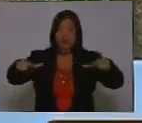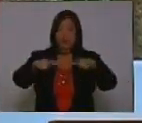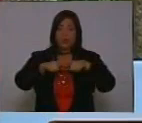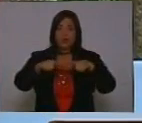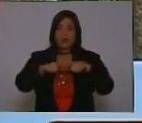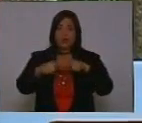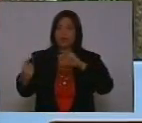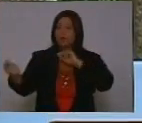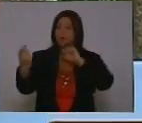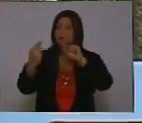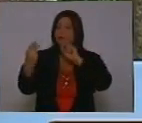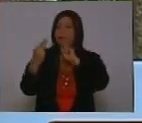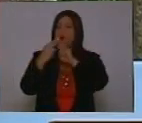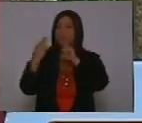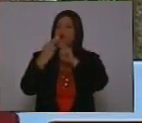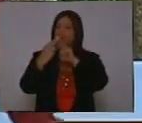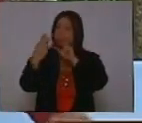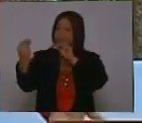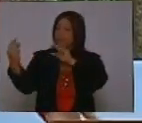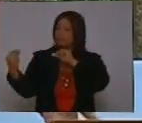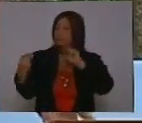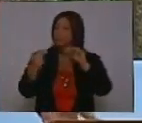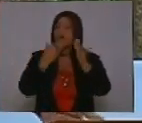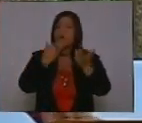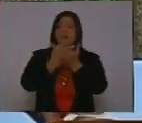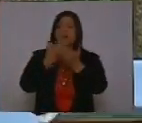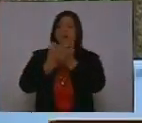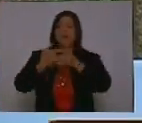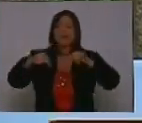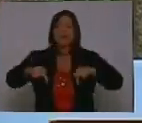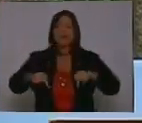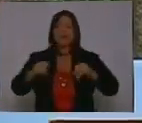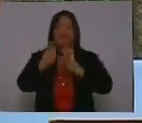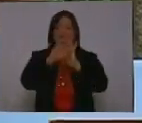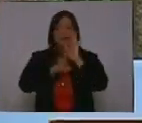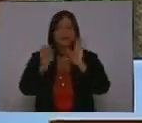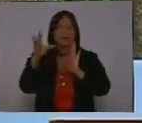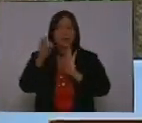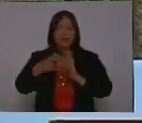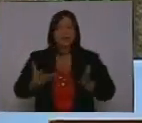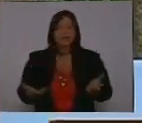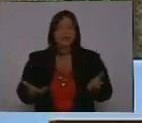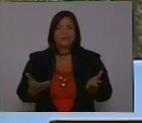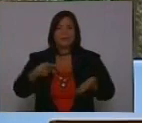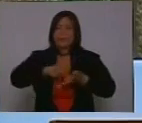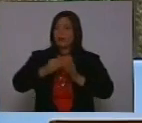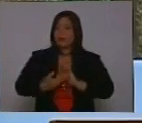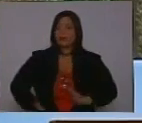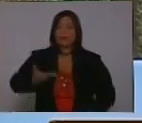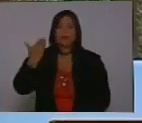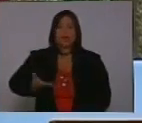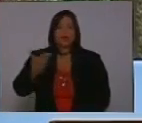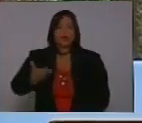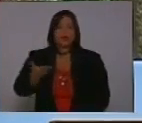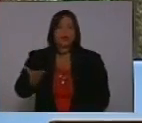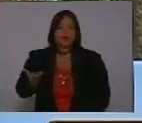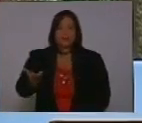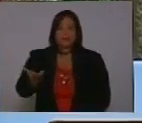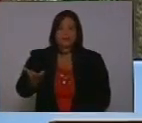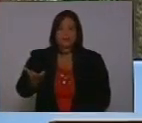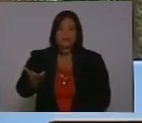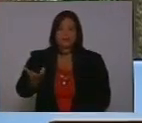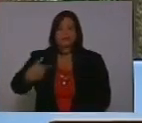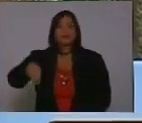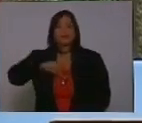para darnos a conocer, para dar nuestras propuestas que son tan importantes. Y